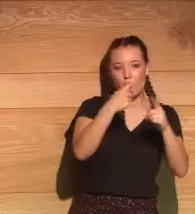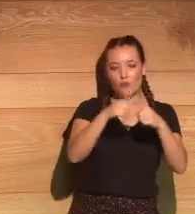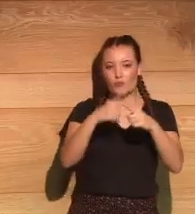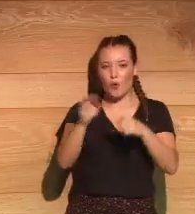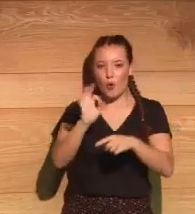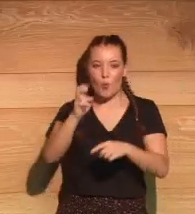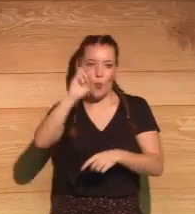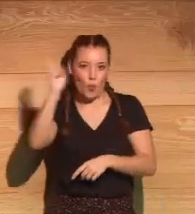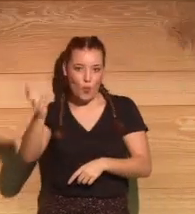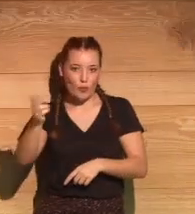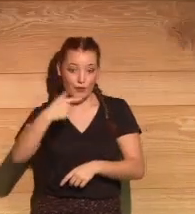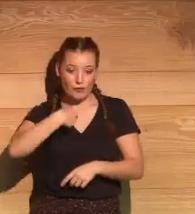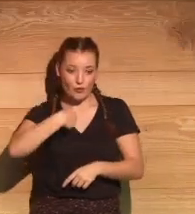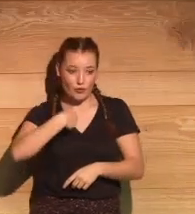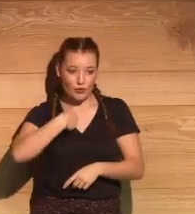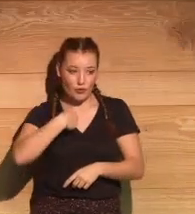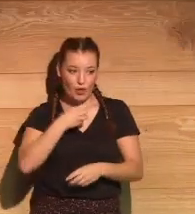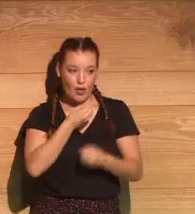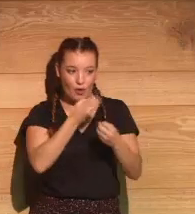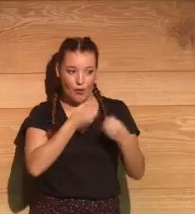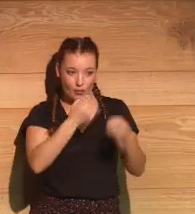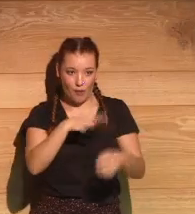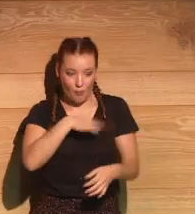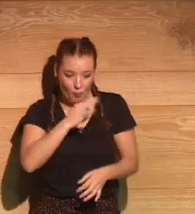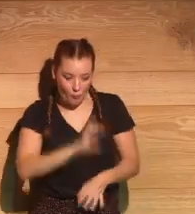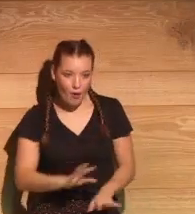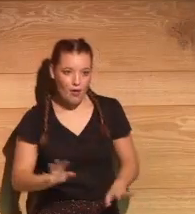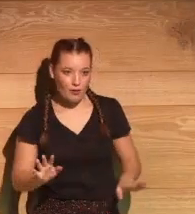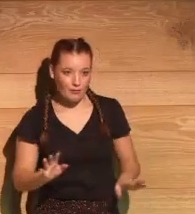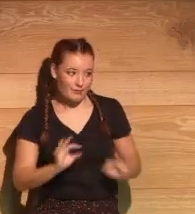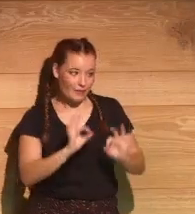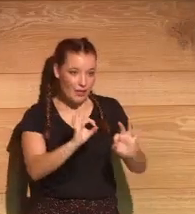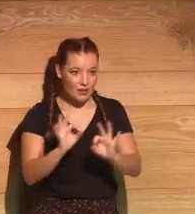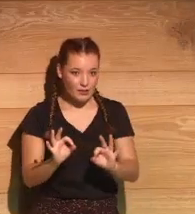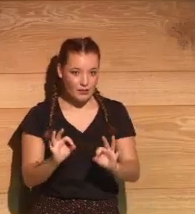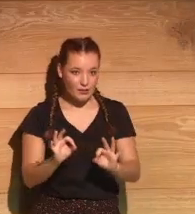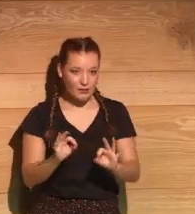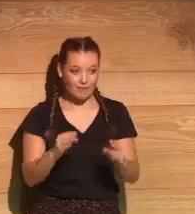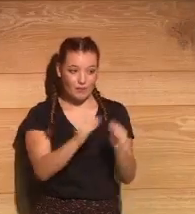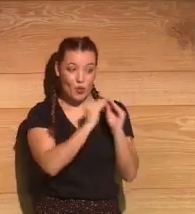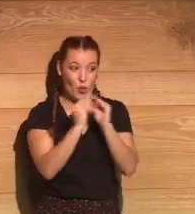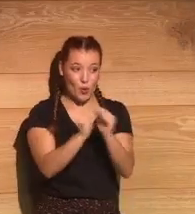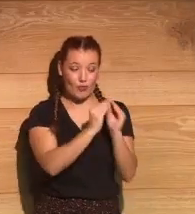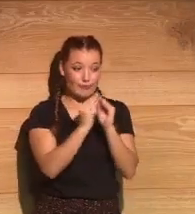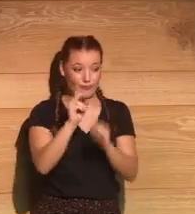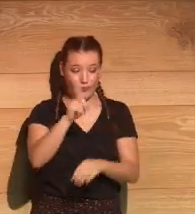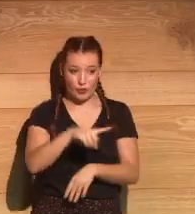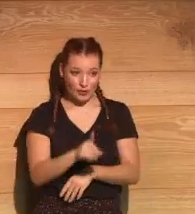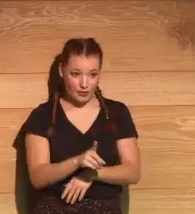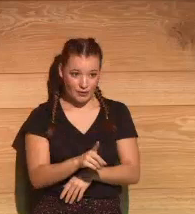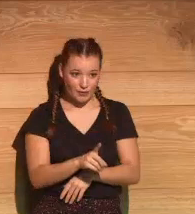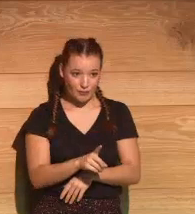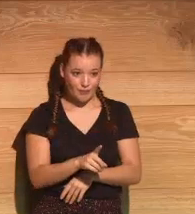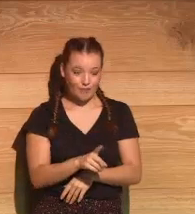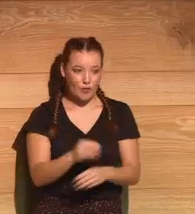podemos hablar, que ya es mucho, ¿no? Y que no es lo común. Lo común es que